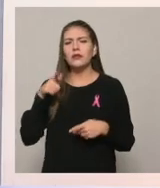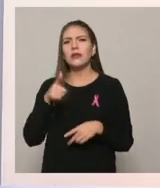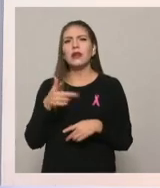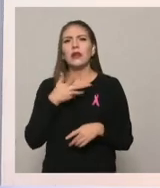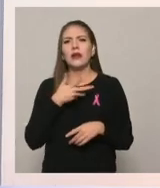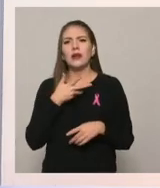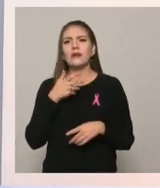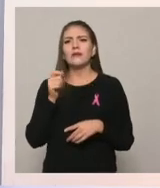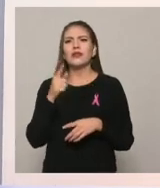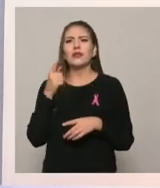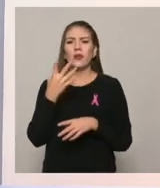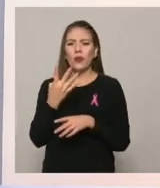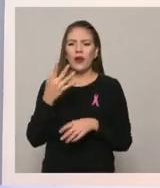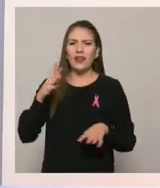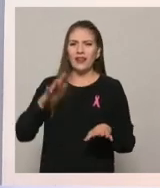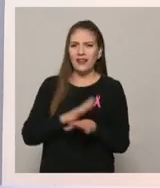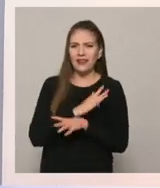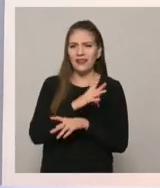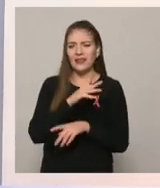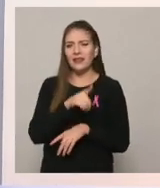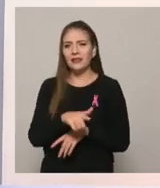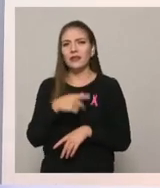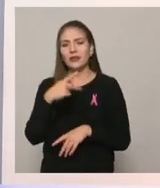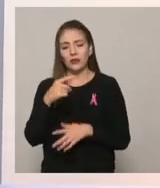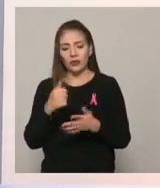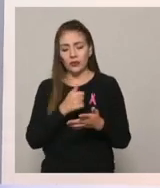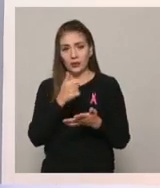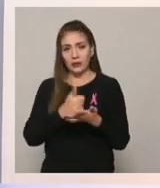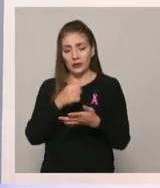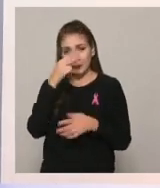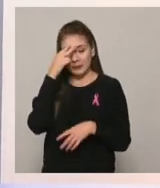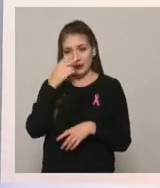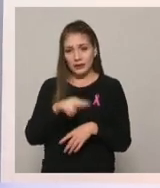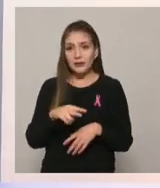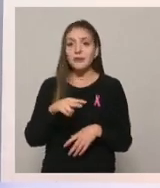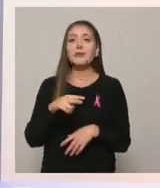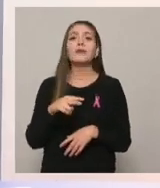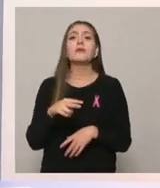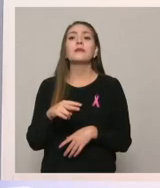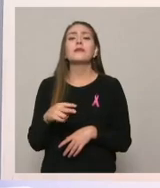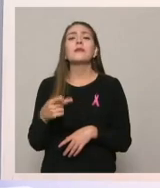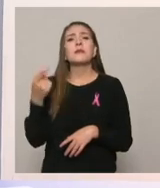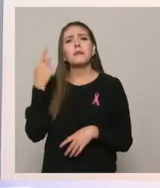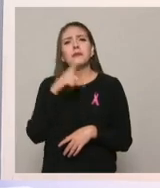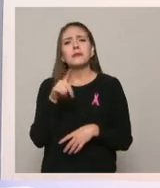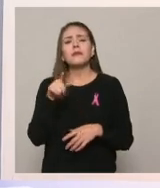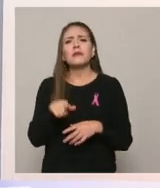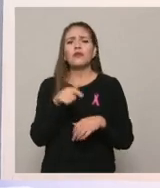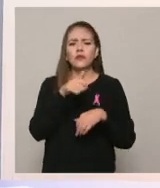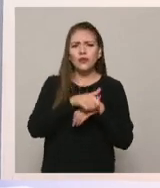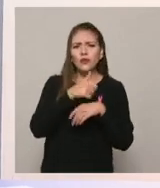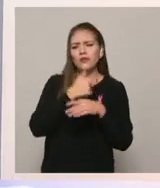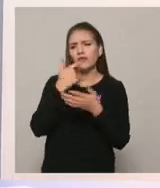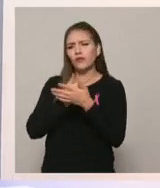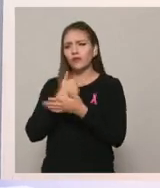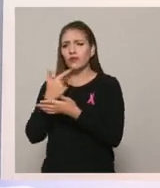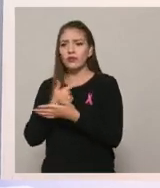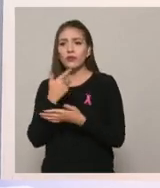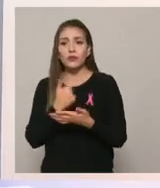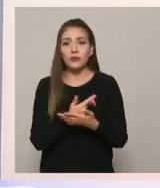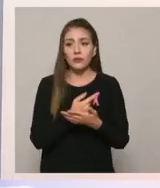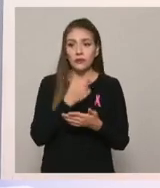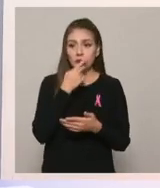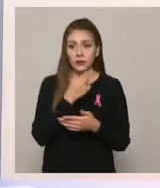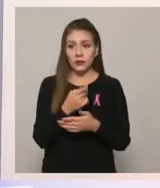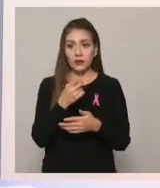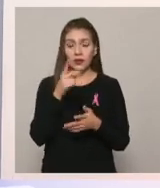la 4T al gobierno federal y al gobierno de la Ciudad de México. Sin embargo, las estadísticas y las cifras oficiales indican que